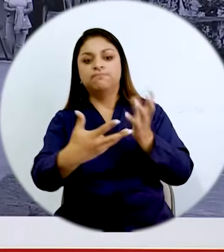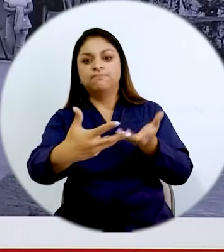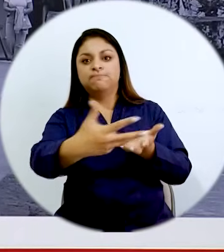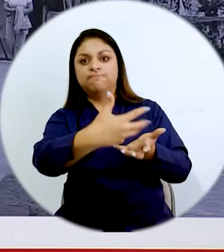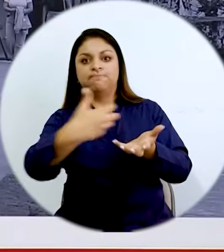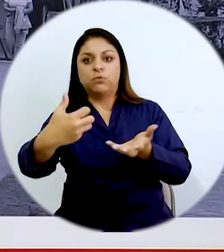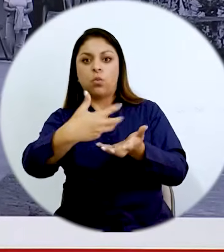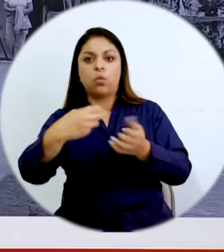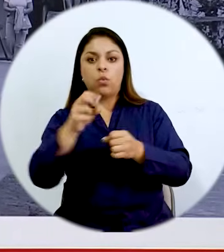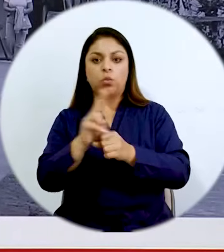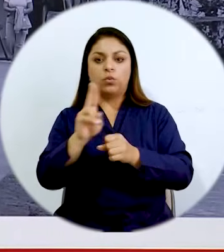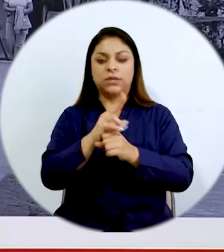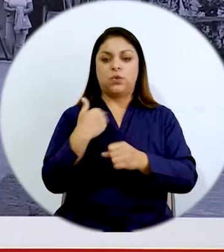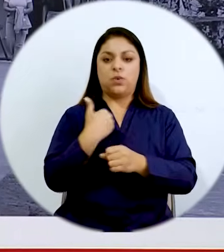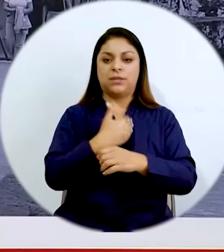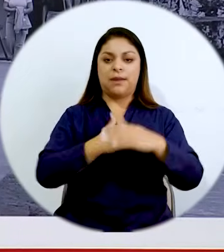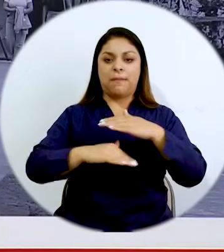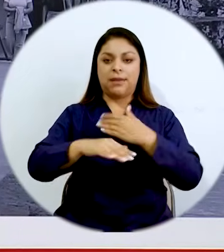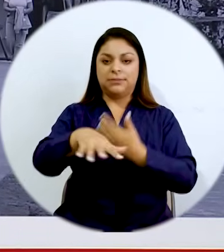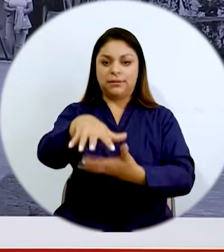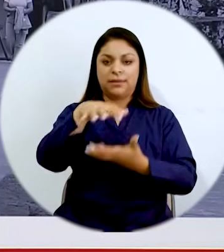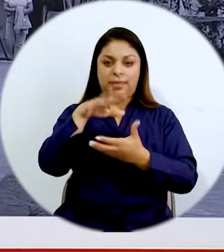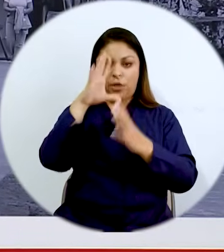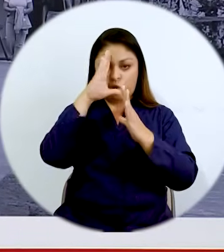De la UNA, sí. Entonces,